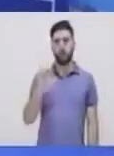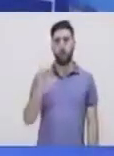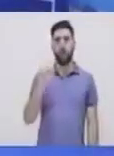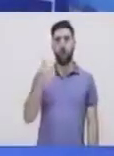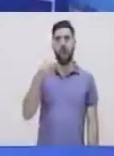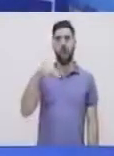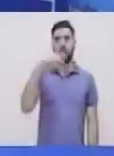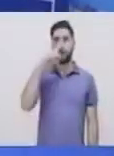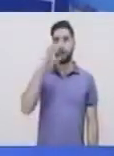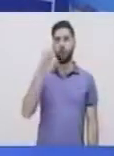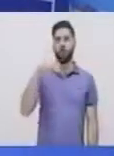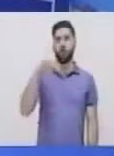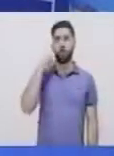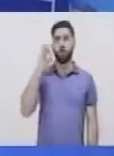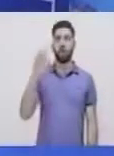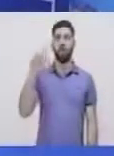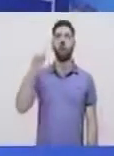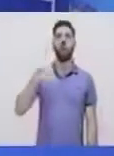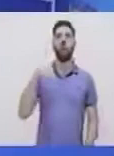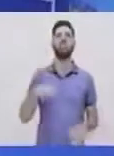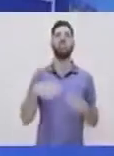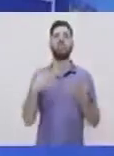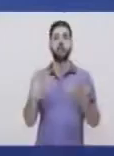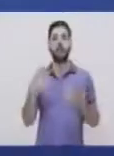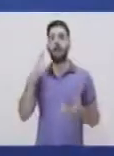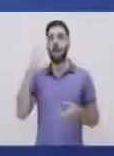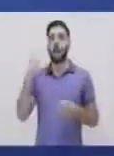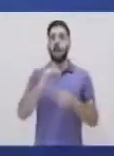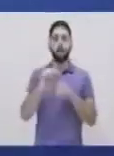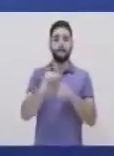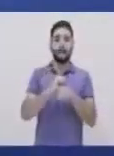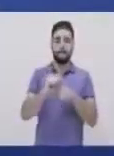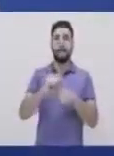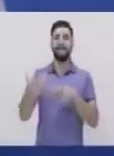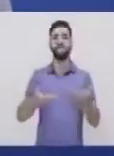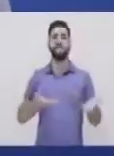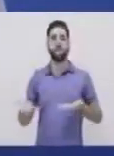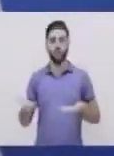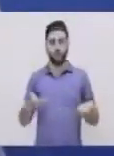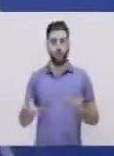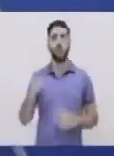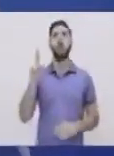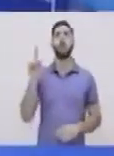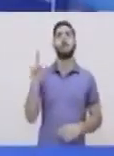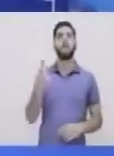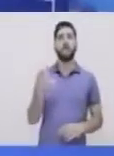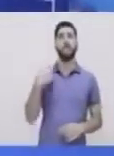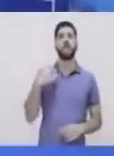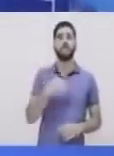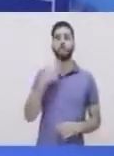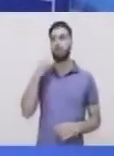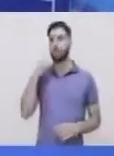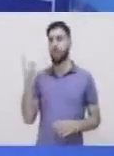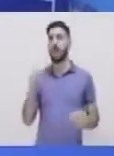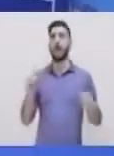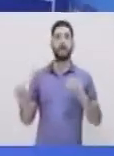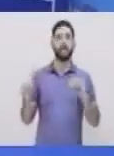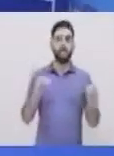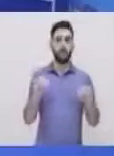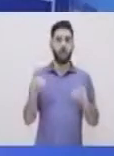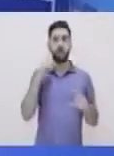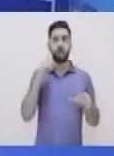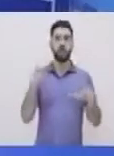hoy haremos un entreno de fútbol. Acompáñenme. Iniciaremos con un calentamiento. Primero vamos a hacer movilidad